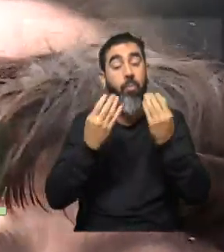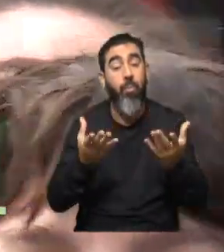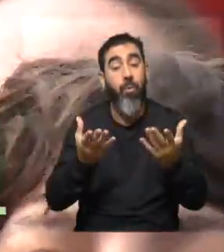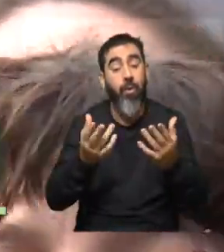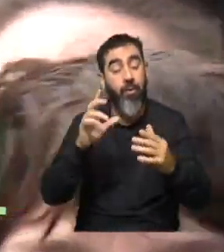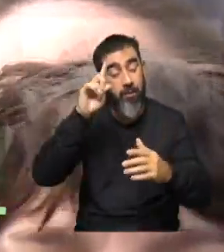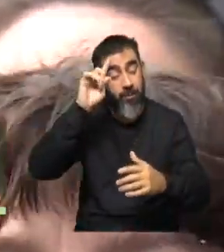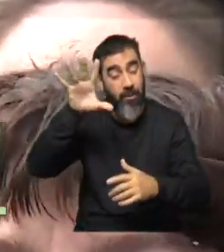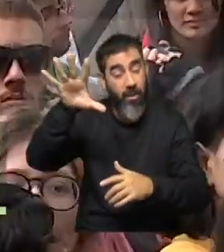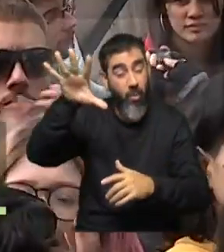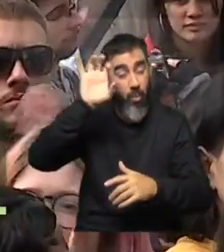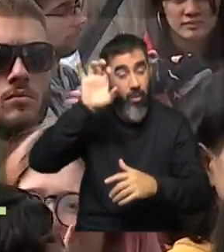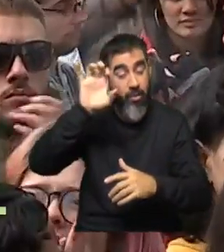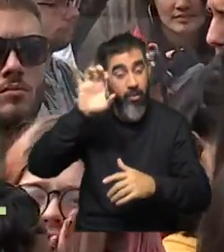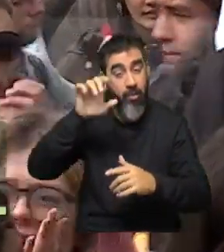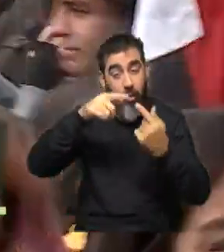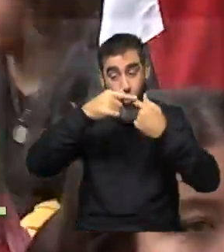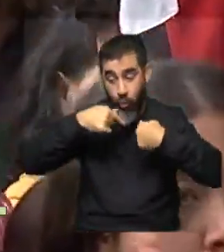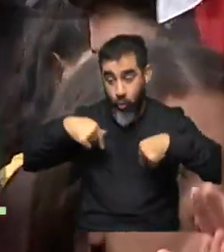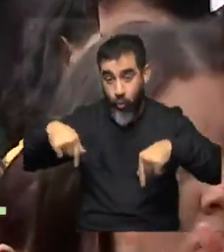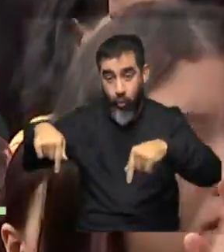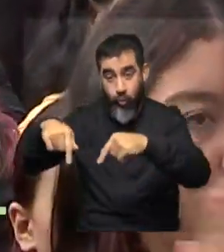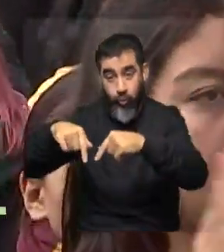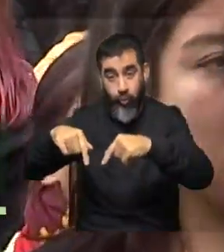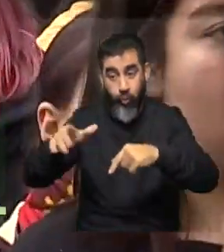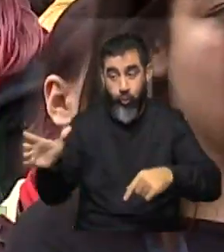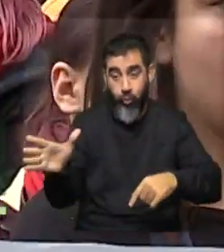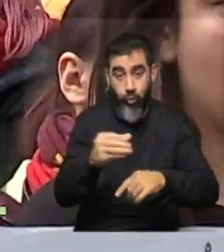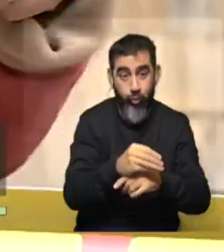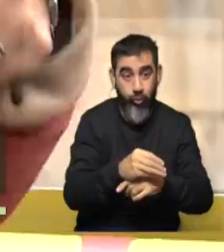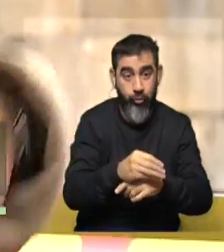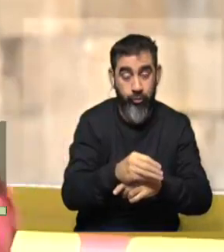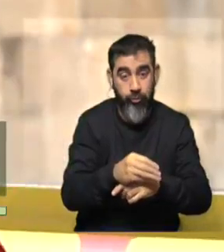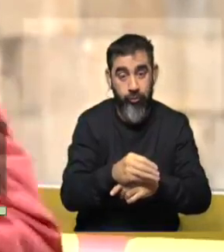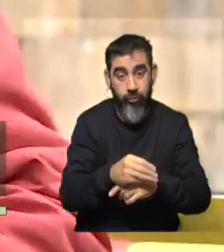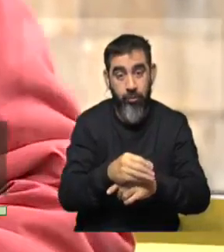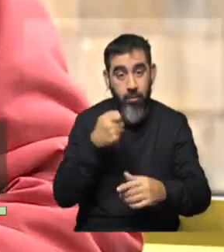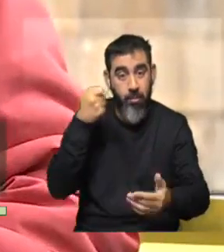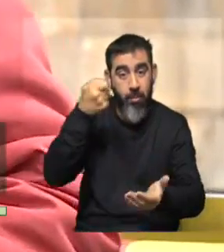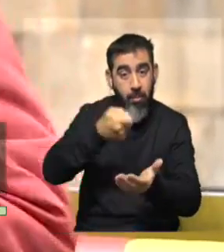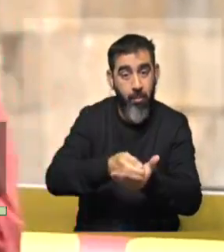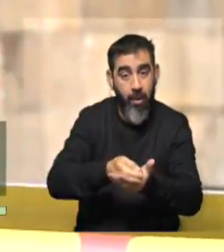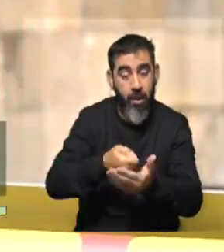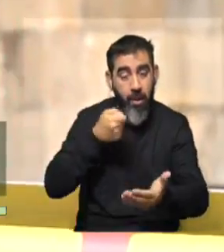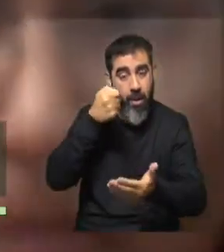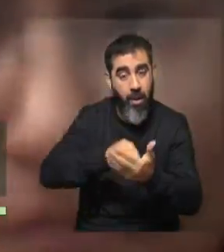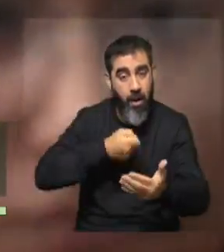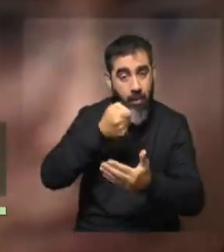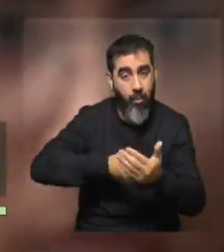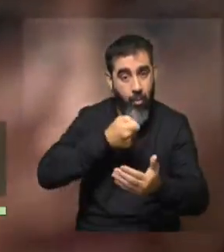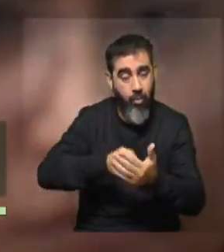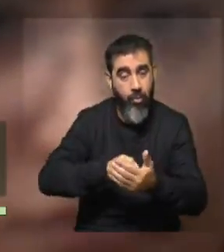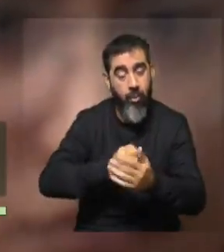quiero recordarles que somos nosotras y nosotros quienes pagamos esta lucha